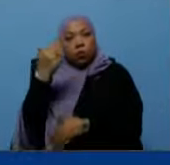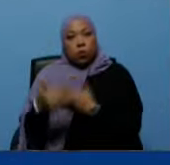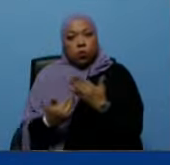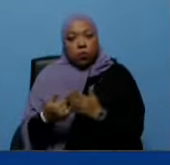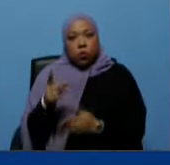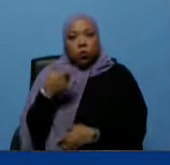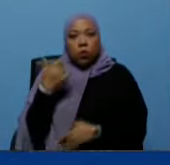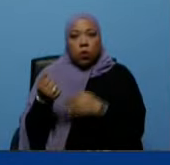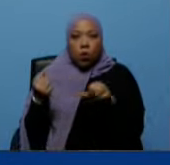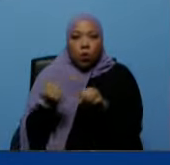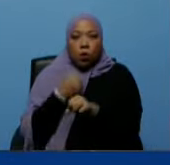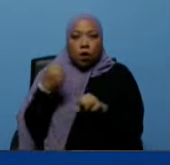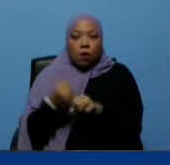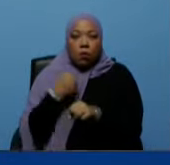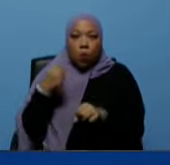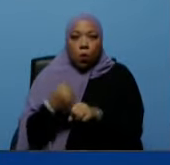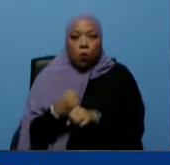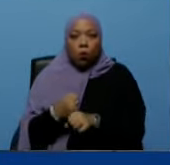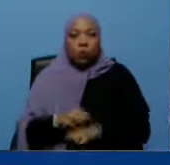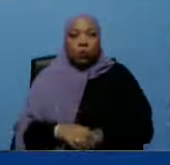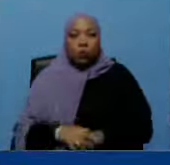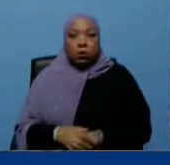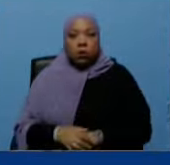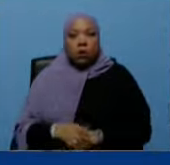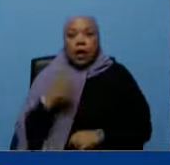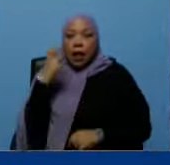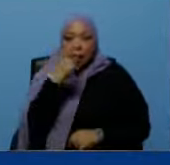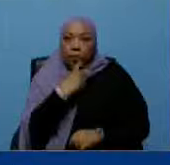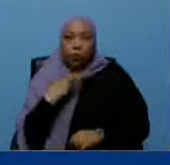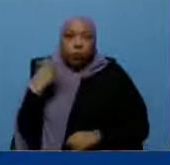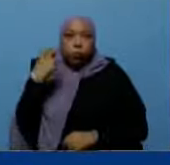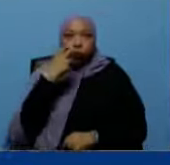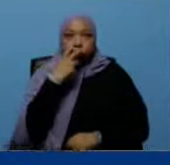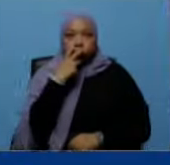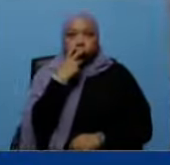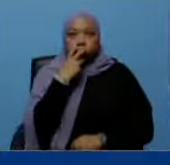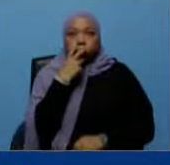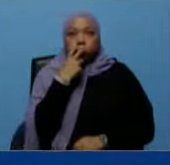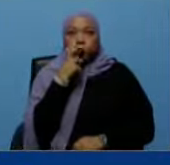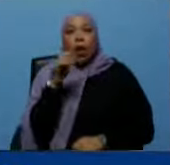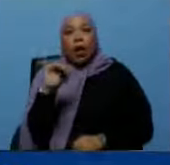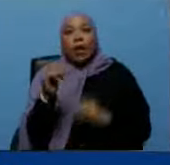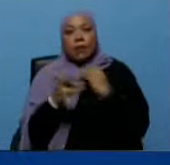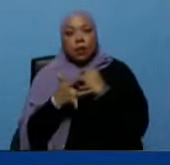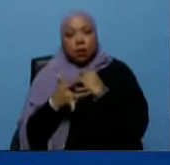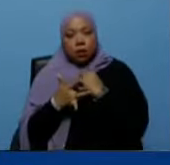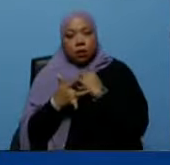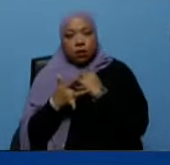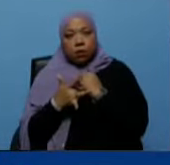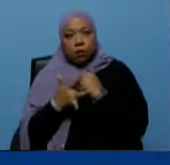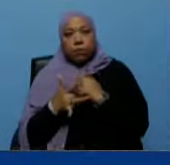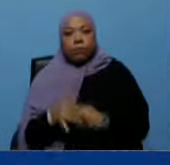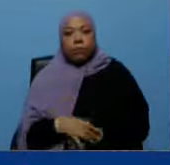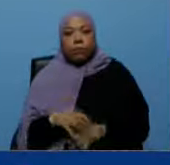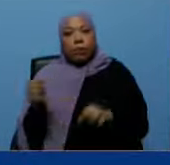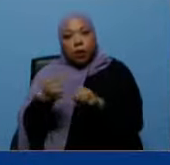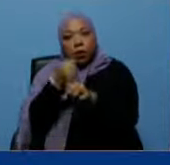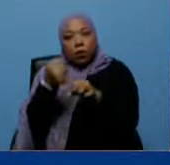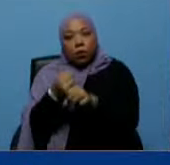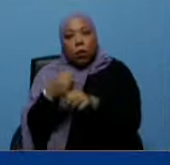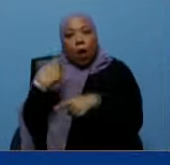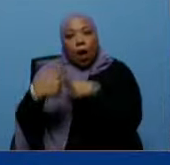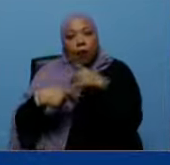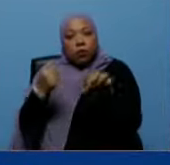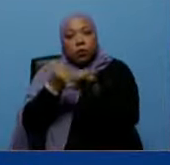nuestro primer laboratorio dental, que aquí vamos a ver a nuestros técnicos trabajando y